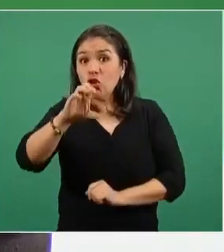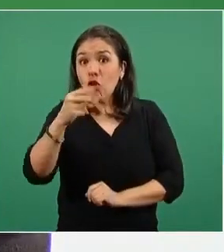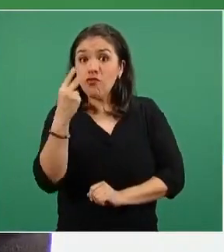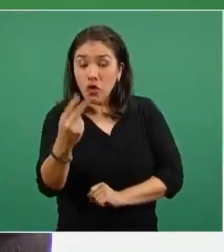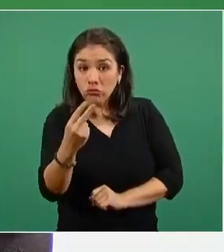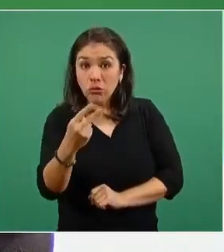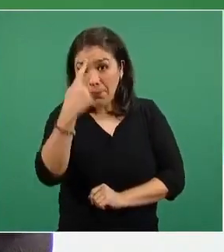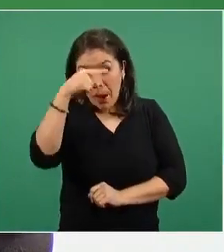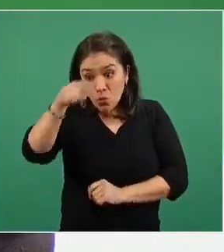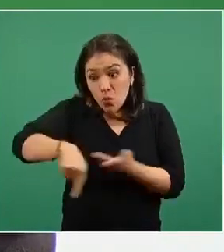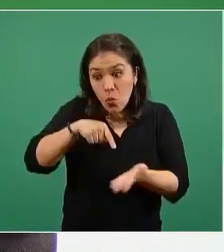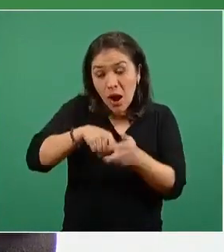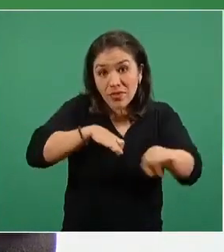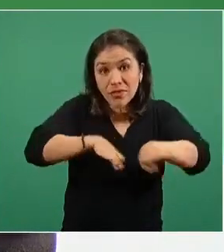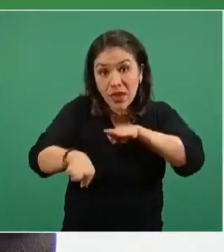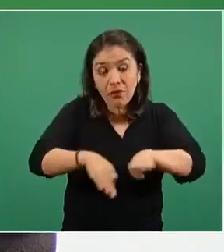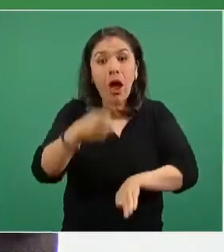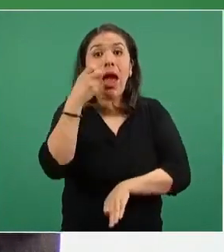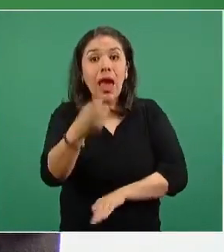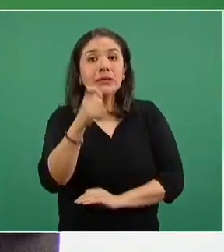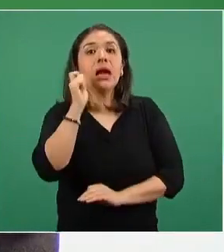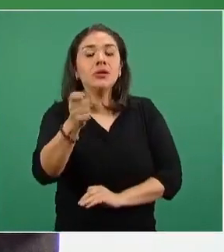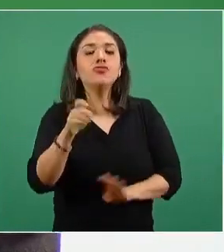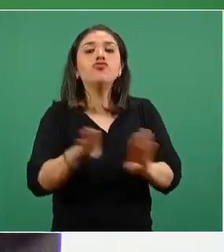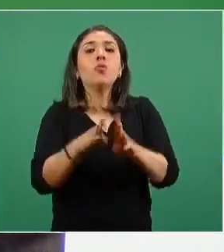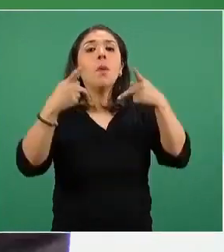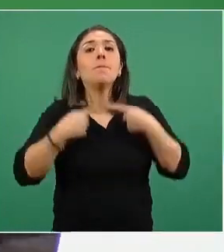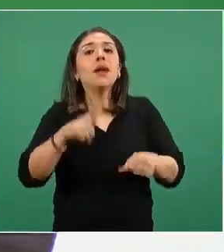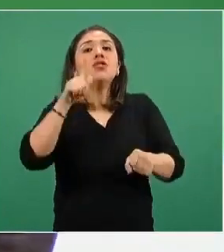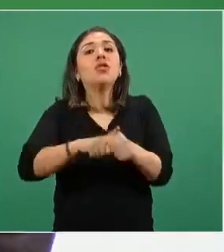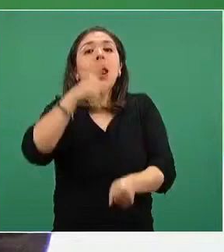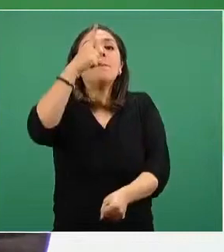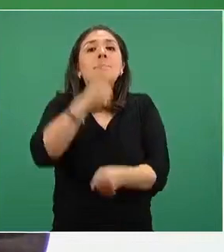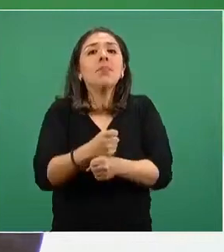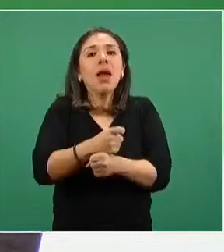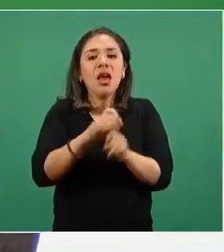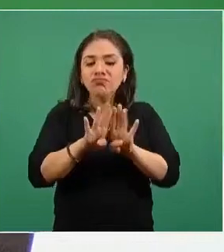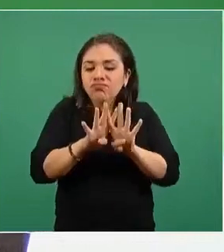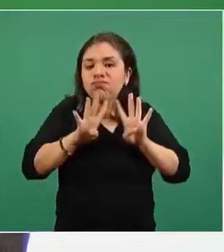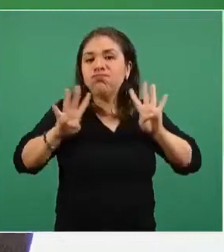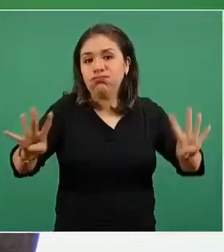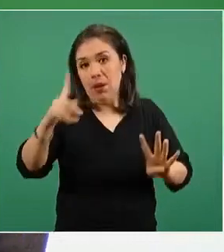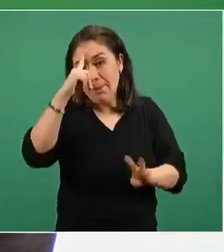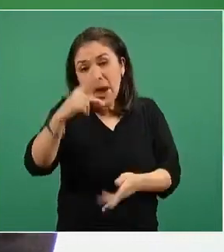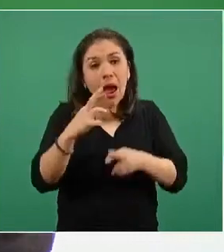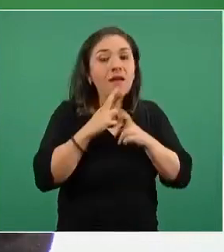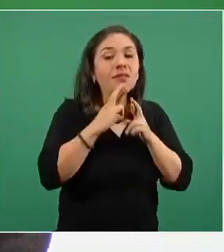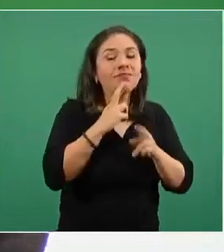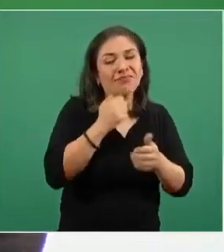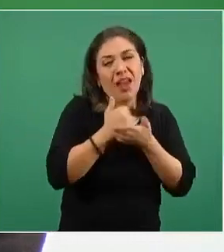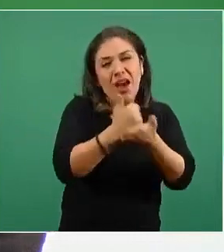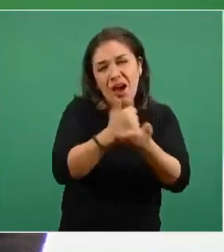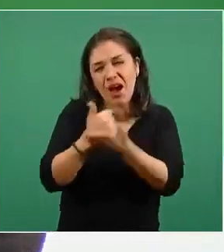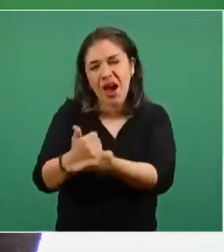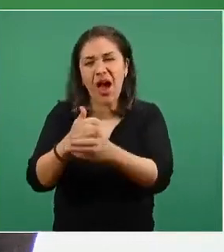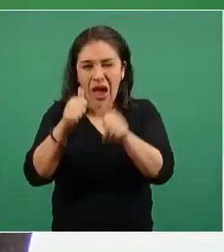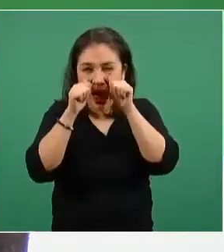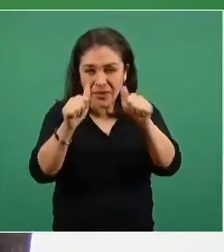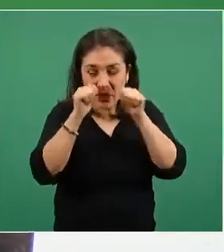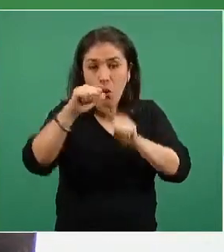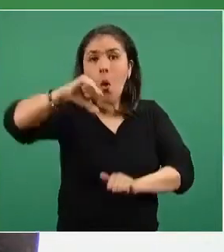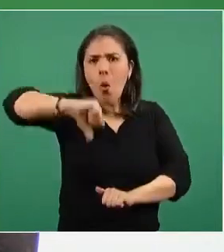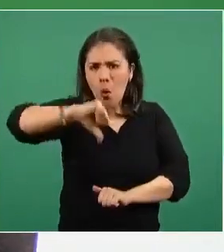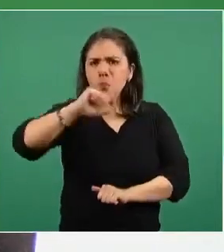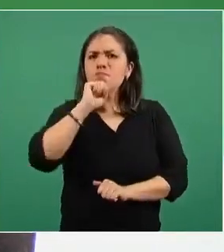el ámbito de trabajo. Esto es lo que técnicamente llamamos personal de la primera línea de respuesta. Hoy